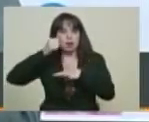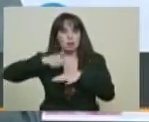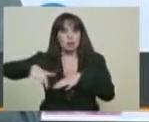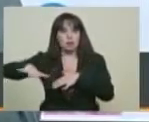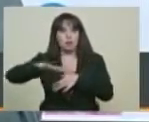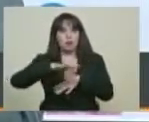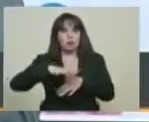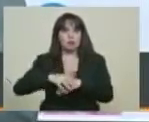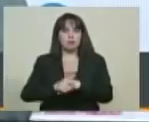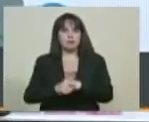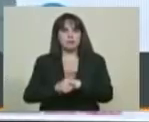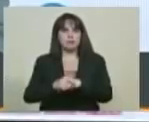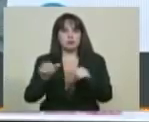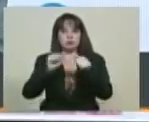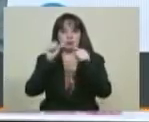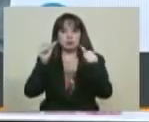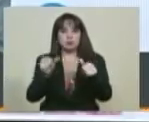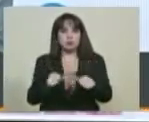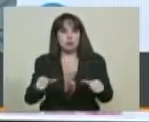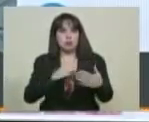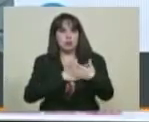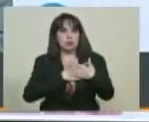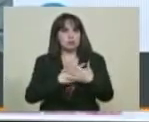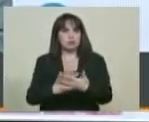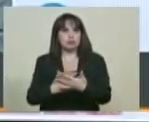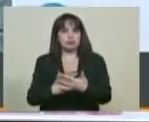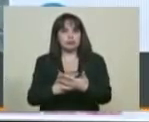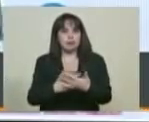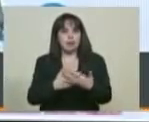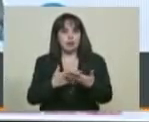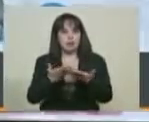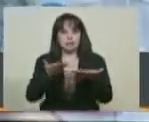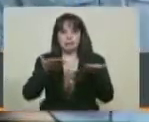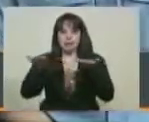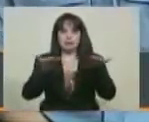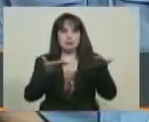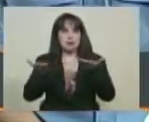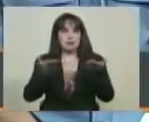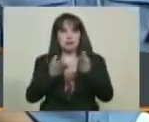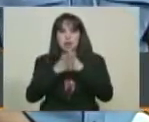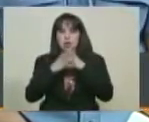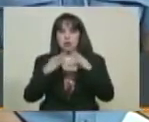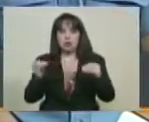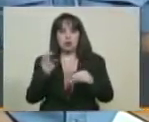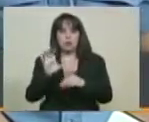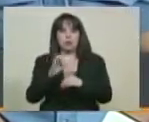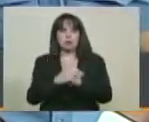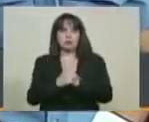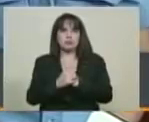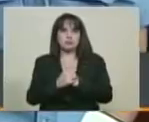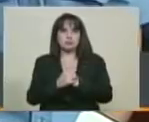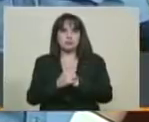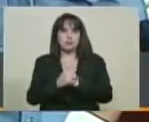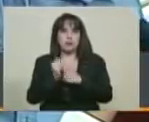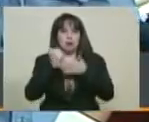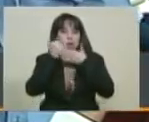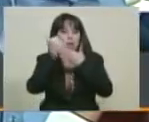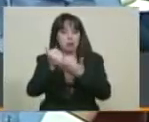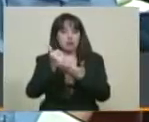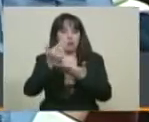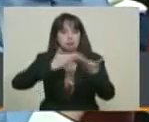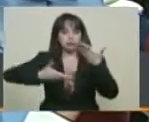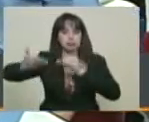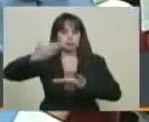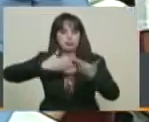su arte y su creación lo tiene que poner al servicio de la causa nacional del pueblo, de la causa nacional de la revolución.